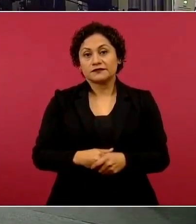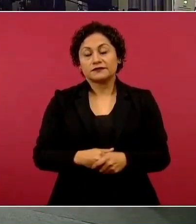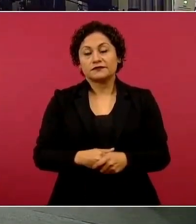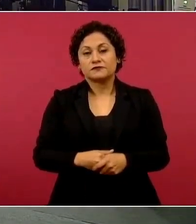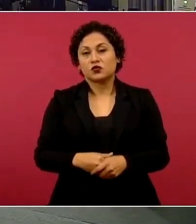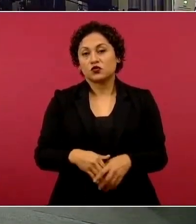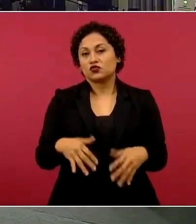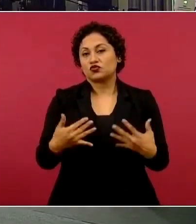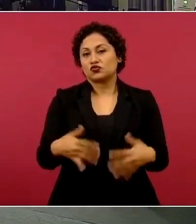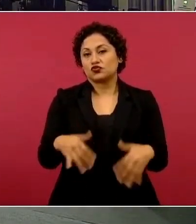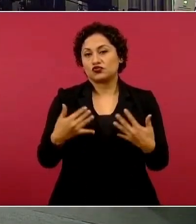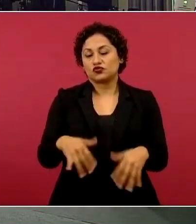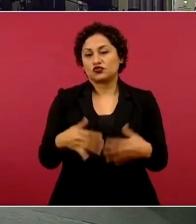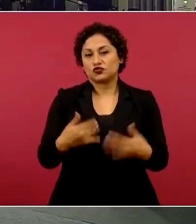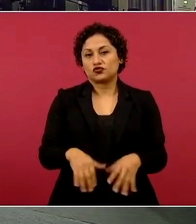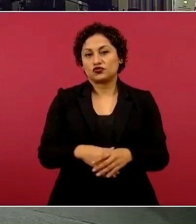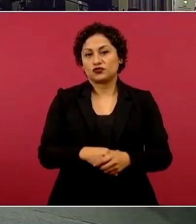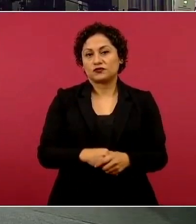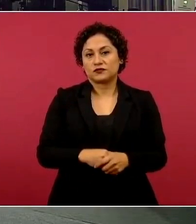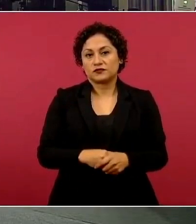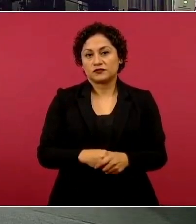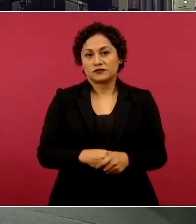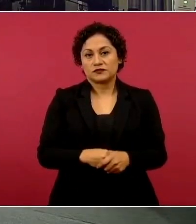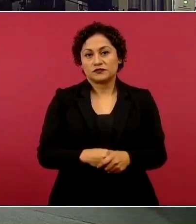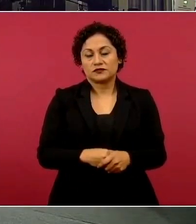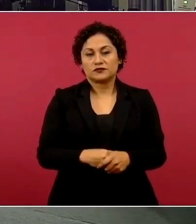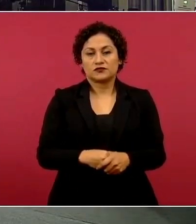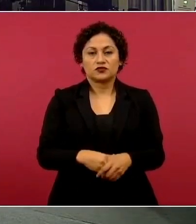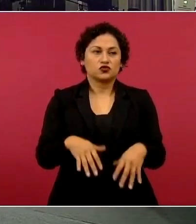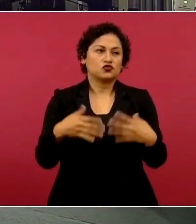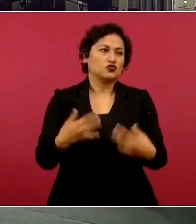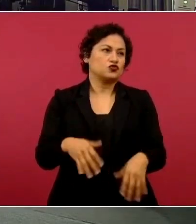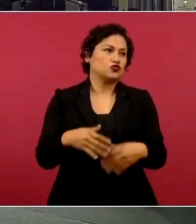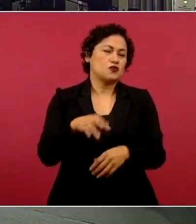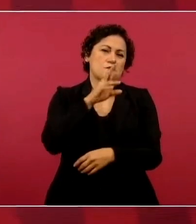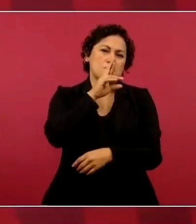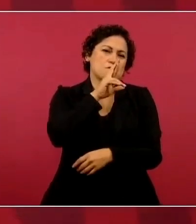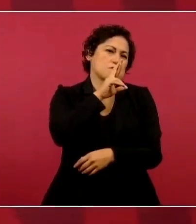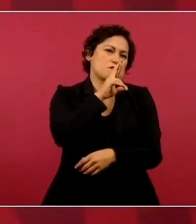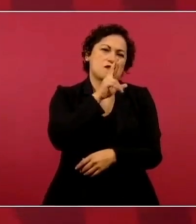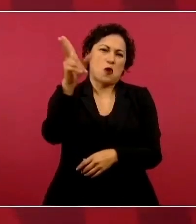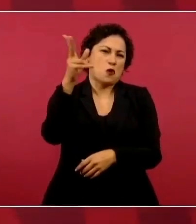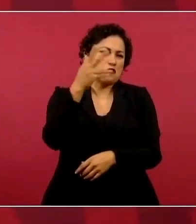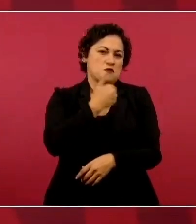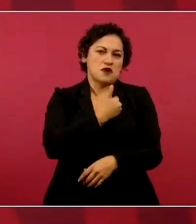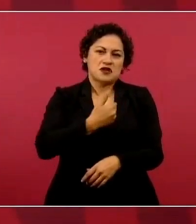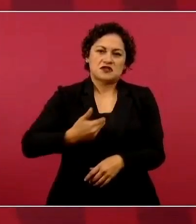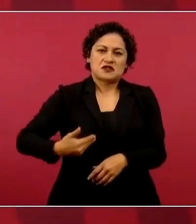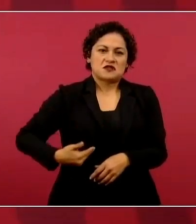lo mejor, el mejor presidente del siglo XX.